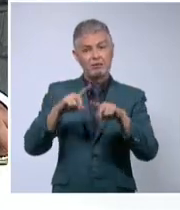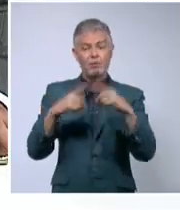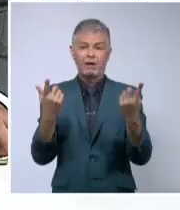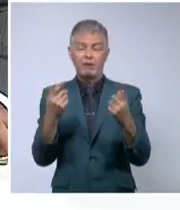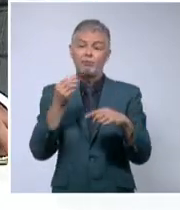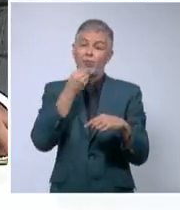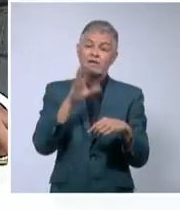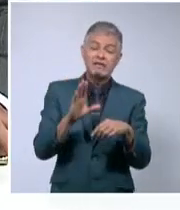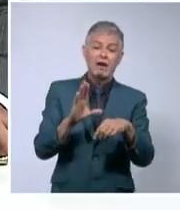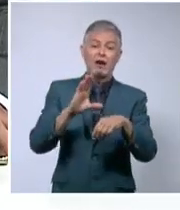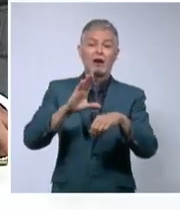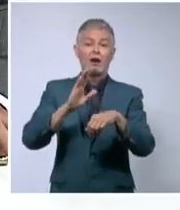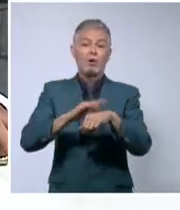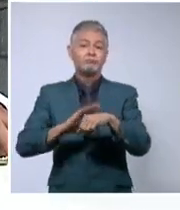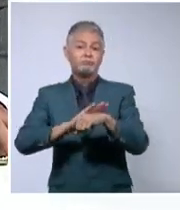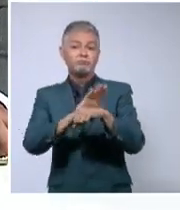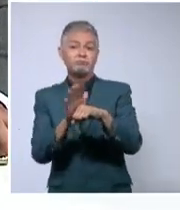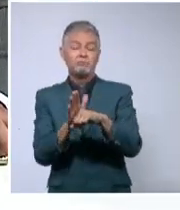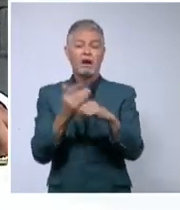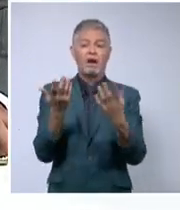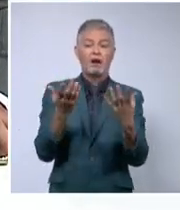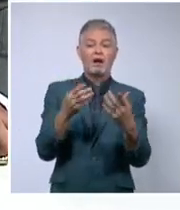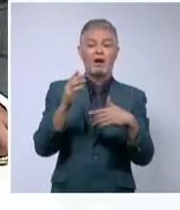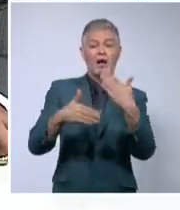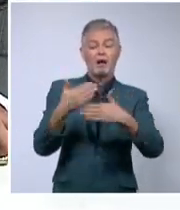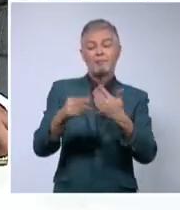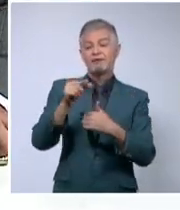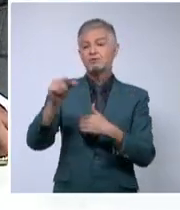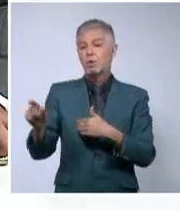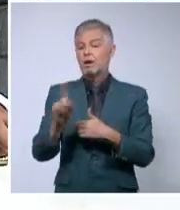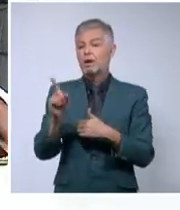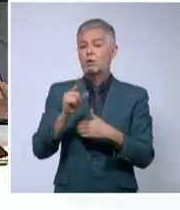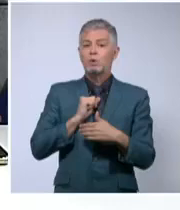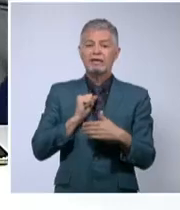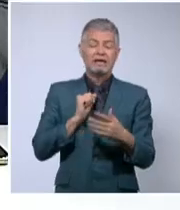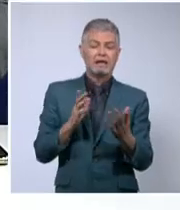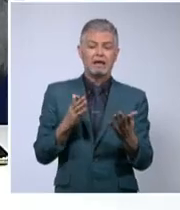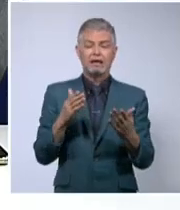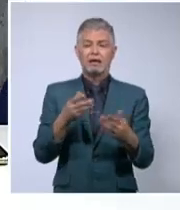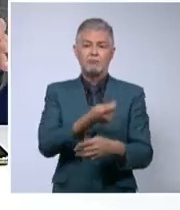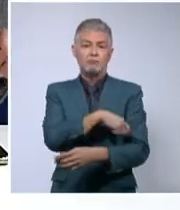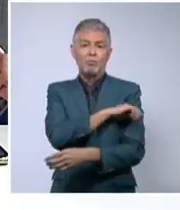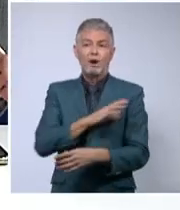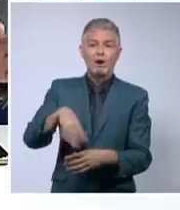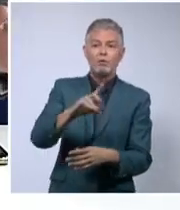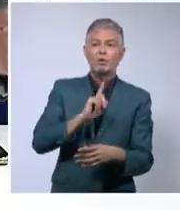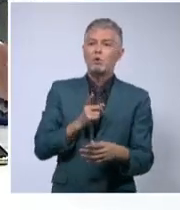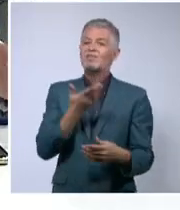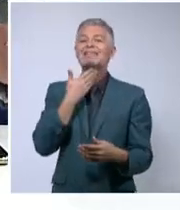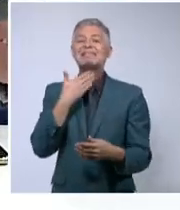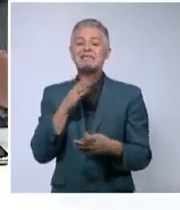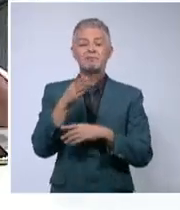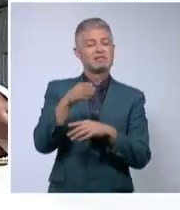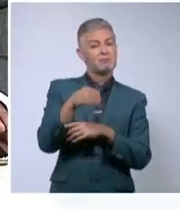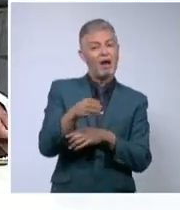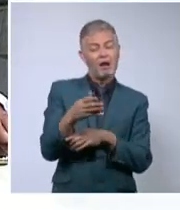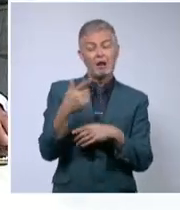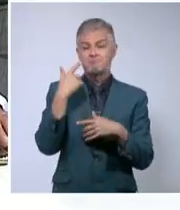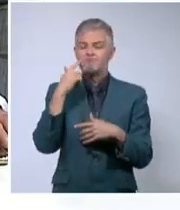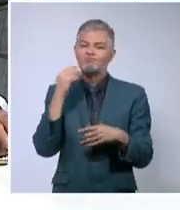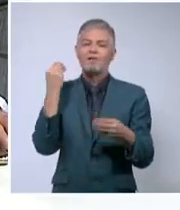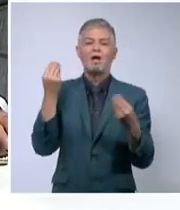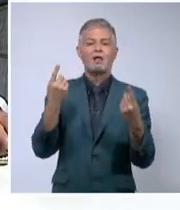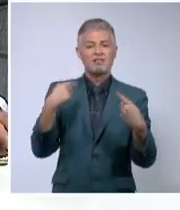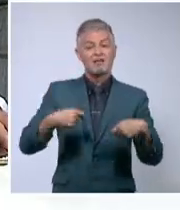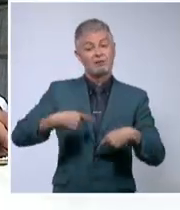pandemia, la frustración en las filas opositoras, la apatía de algunos sectores populares. En fin, ya se conocerán y estudiarán los detalles.